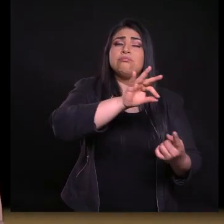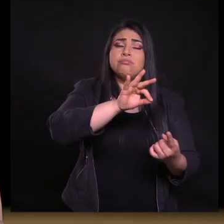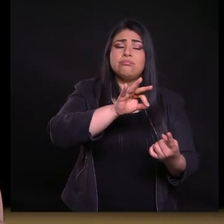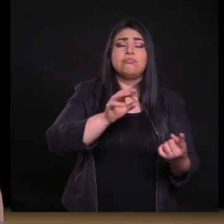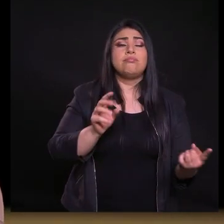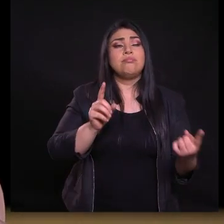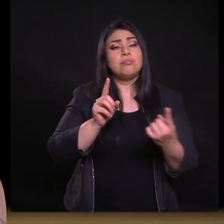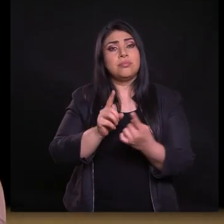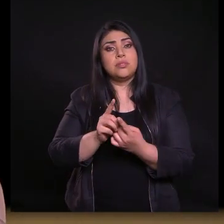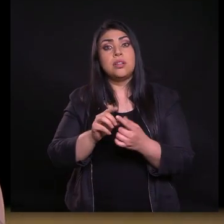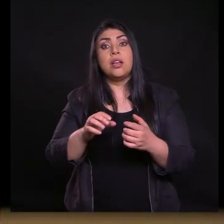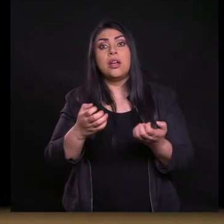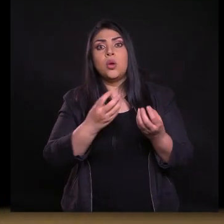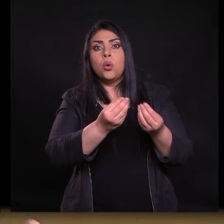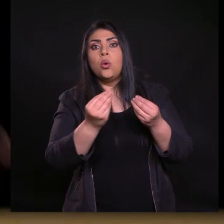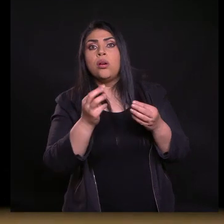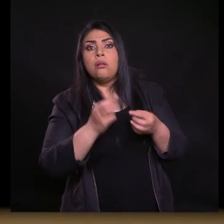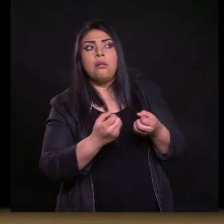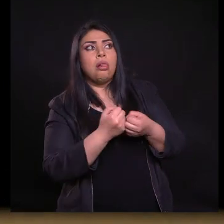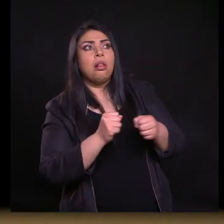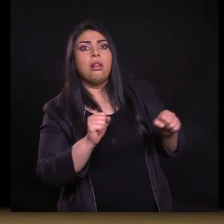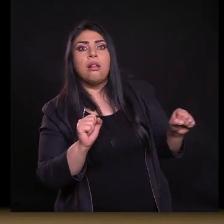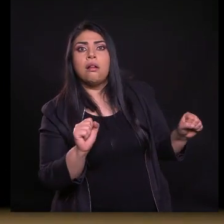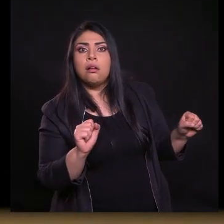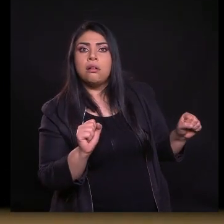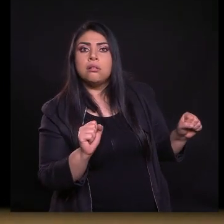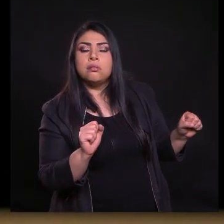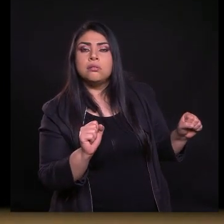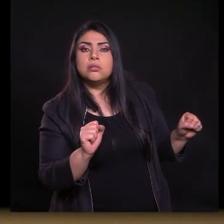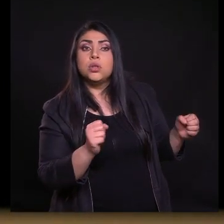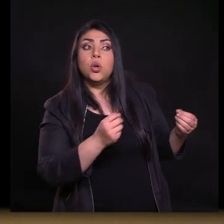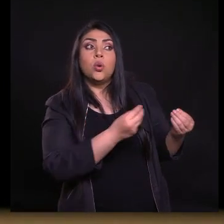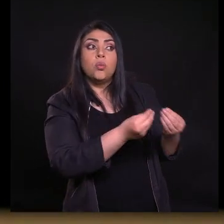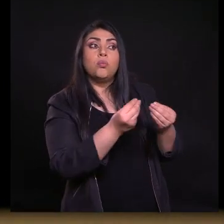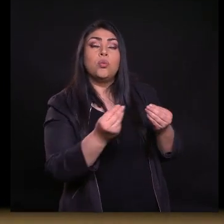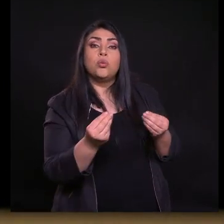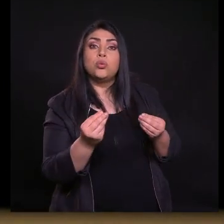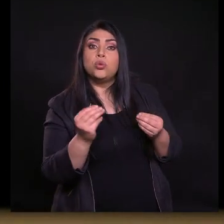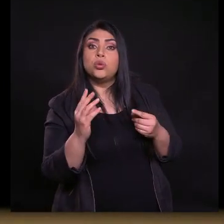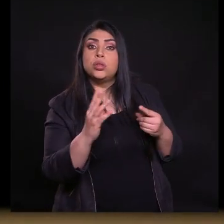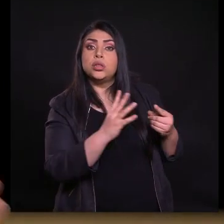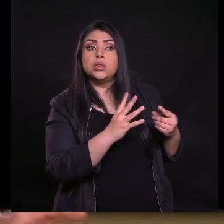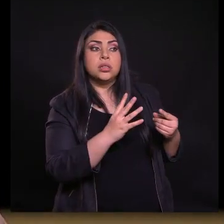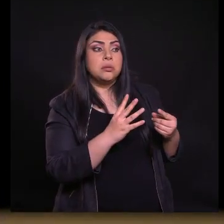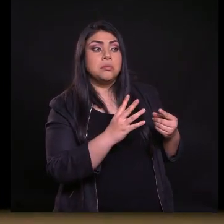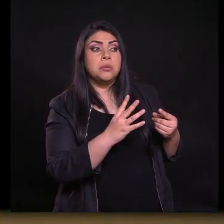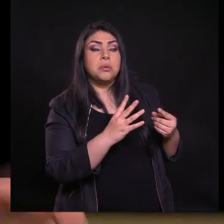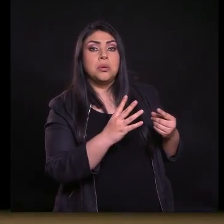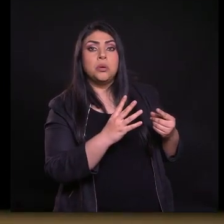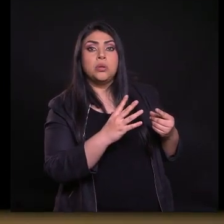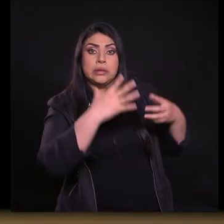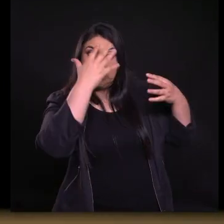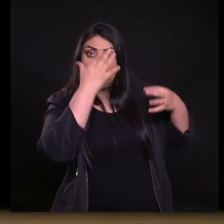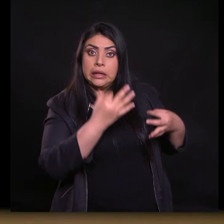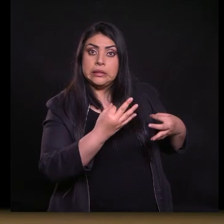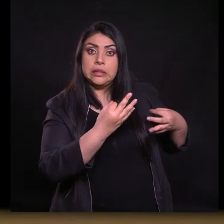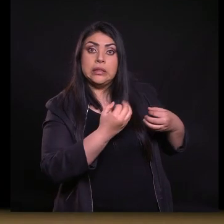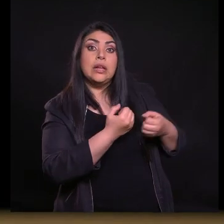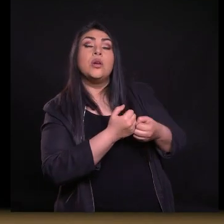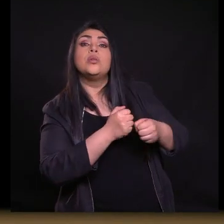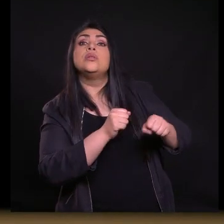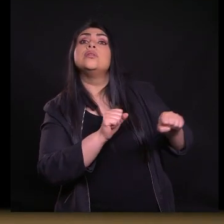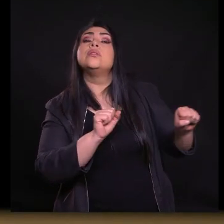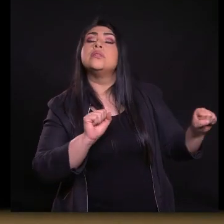volvieron atrás y no andaban con él nota que aquí muchos discípulos dice la palabra decidieron ya no seguir a jesús ojo que dije